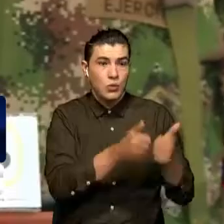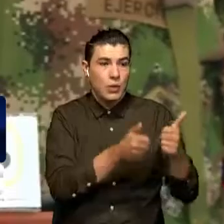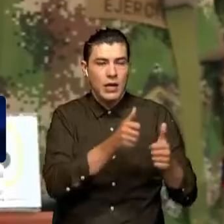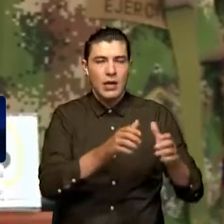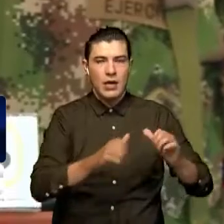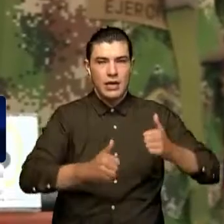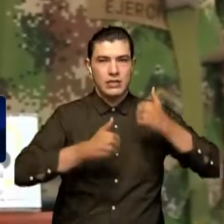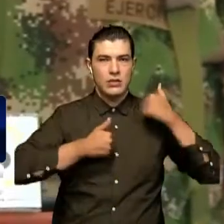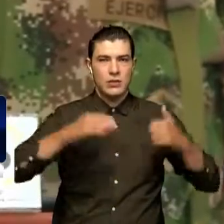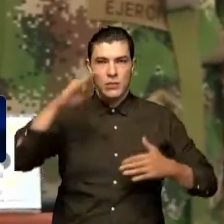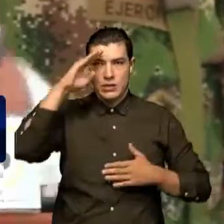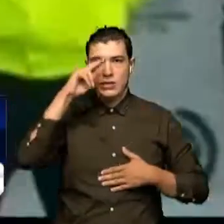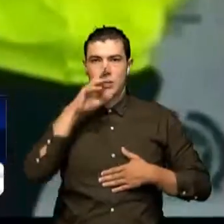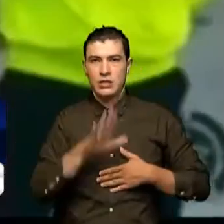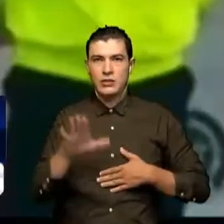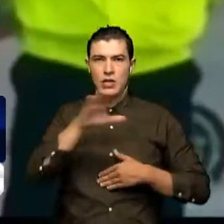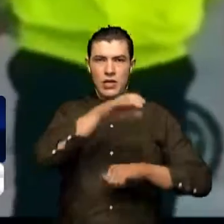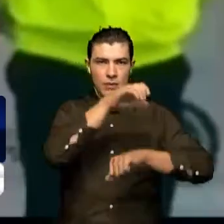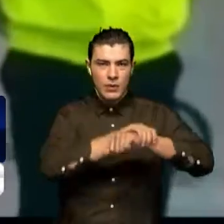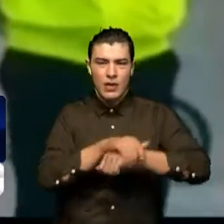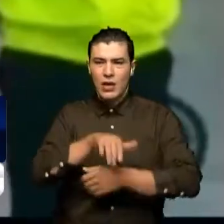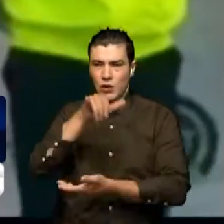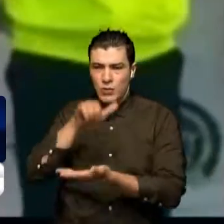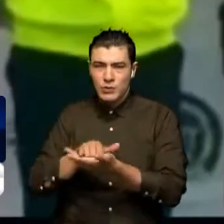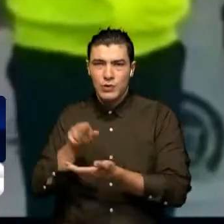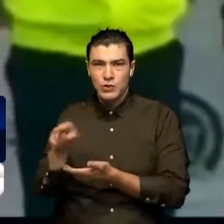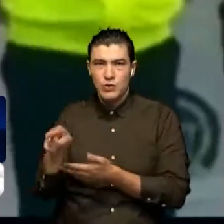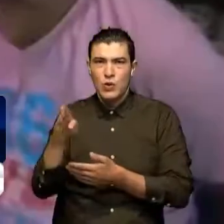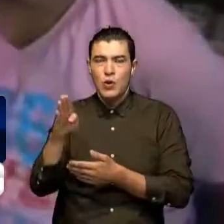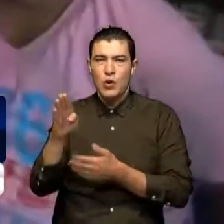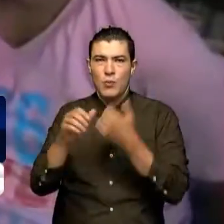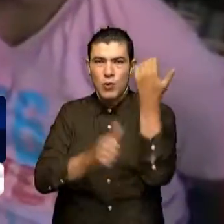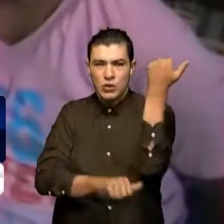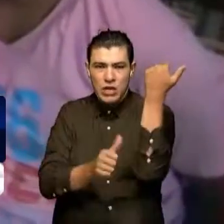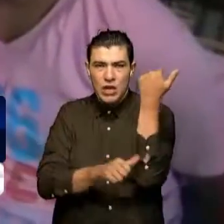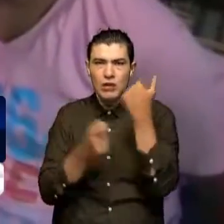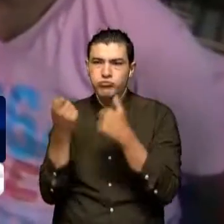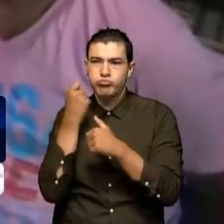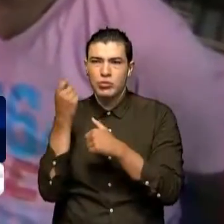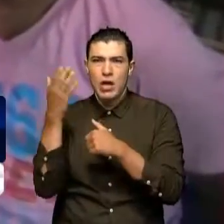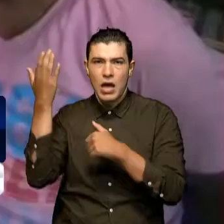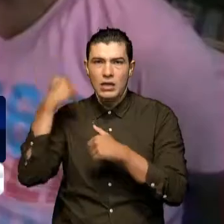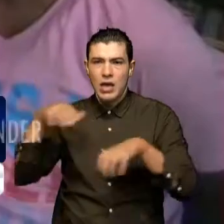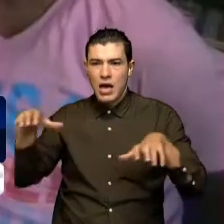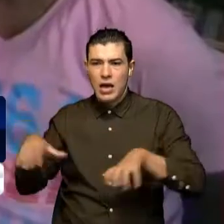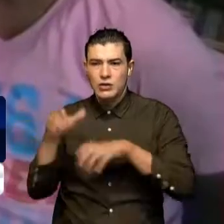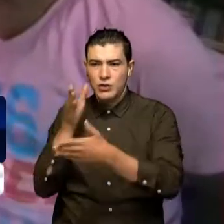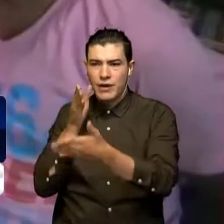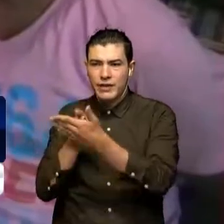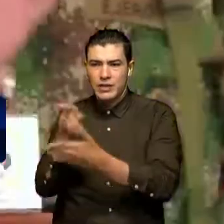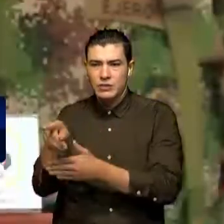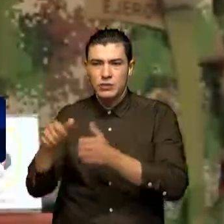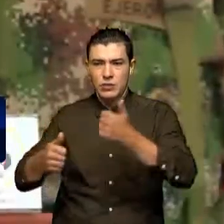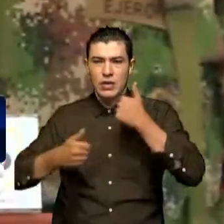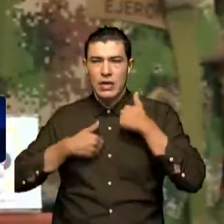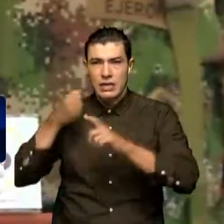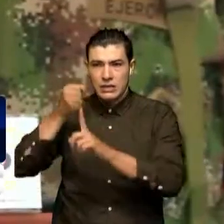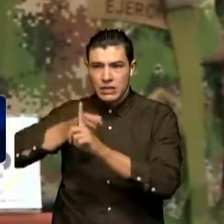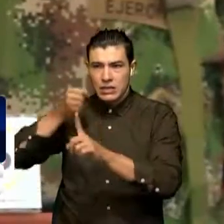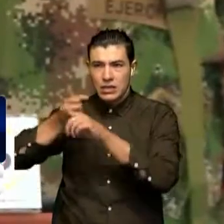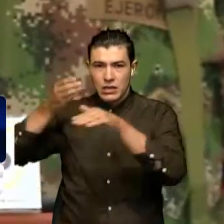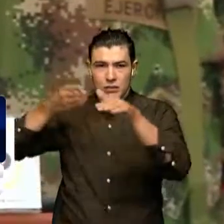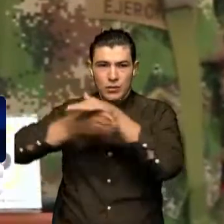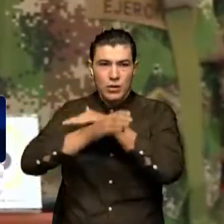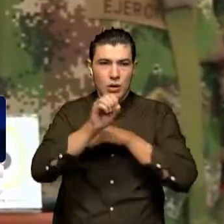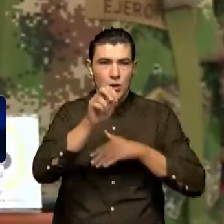y es lo mismo que venimos haciendo en uvi camboya acá y en la zona vaya a cabo una acción contra las fuerzas militares intentaron pasarse a